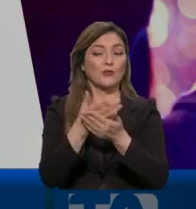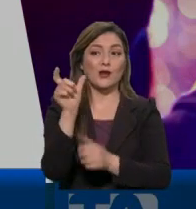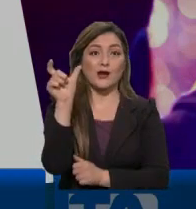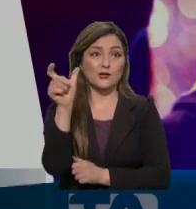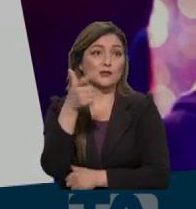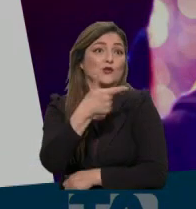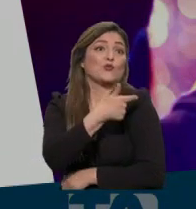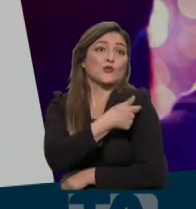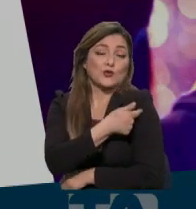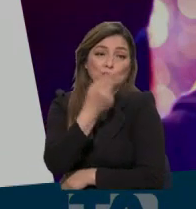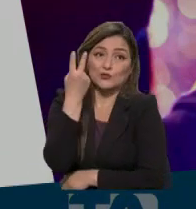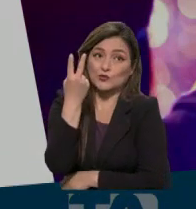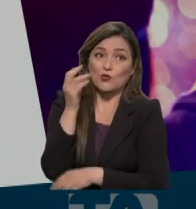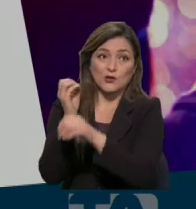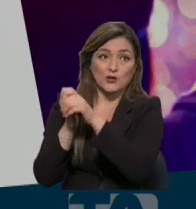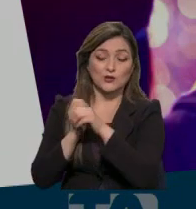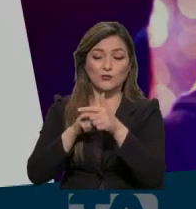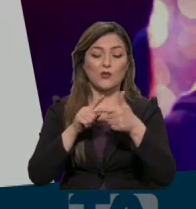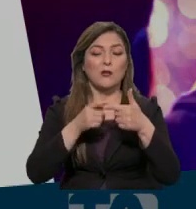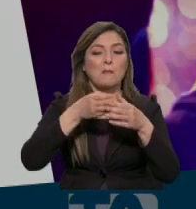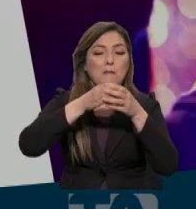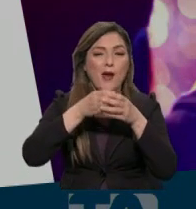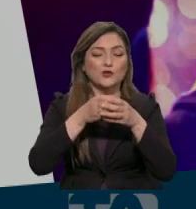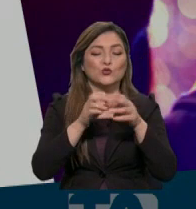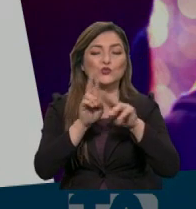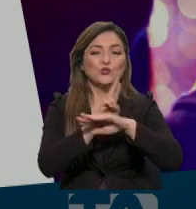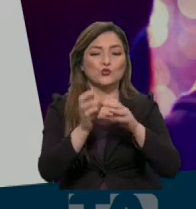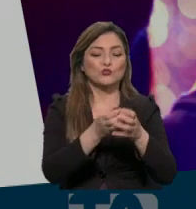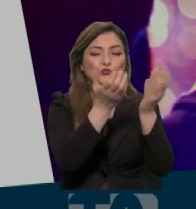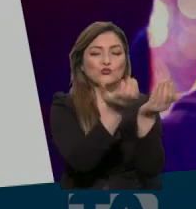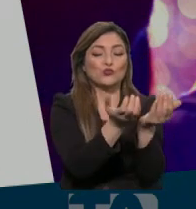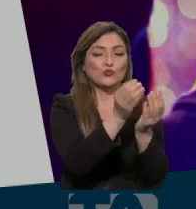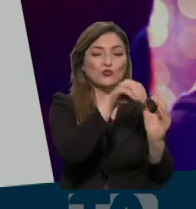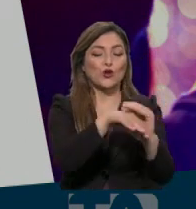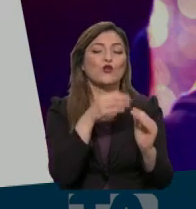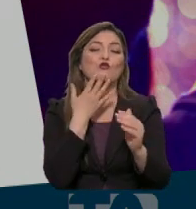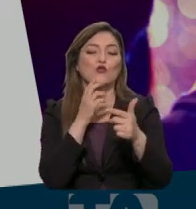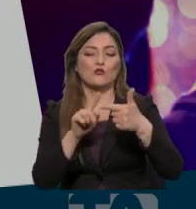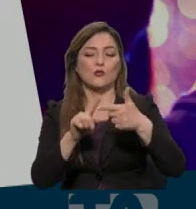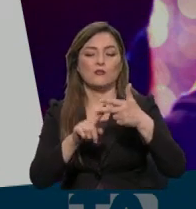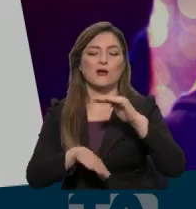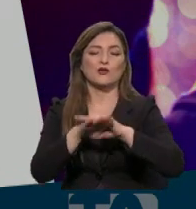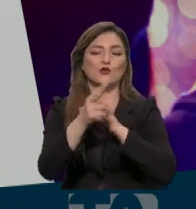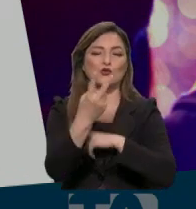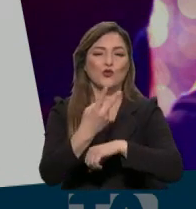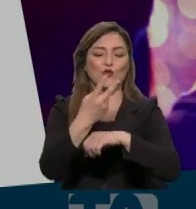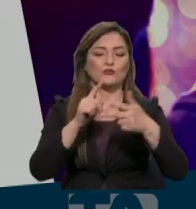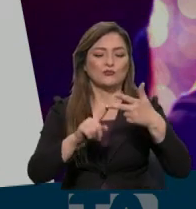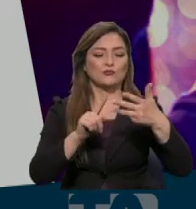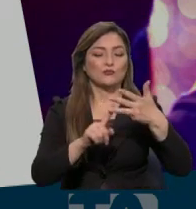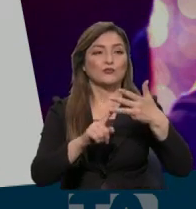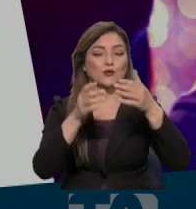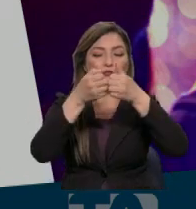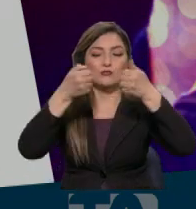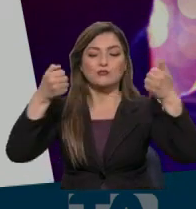carnet de vacunación, uso de vasos biodegradables y de colores, permanecer máximo 2 horas en el sitio y que exista ventilación en